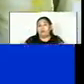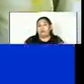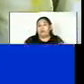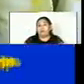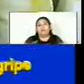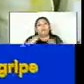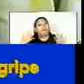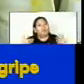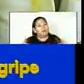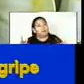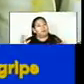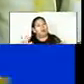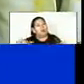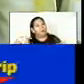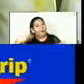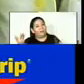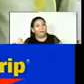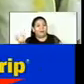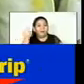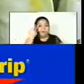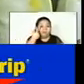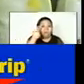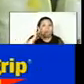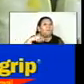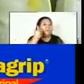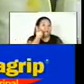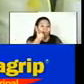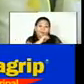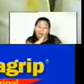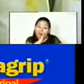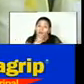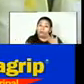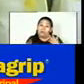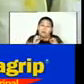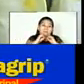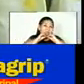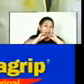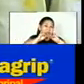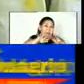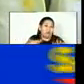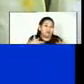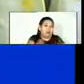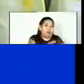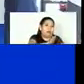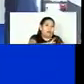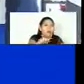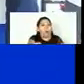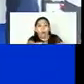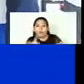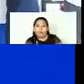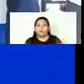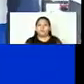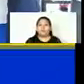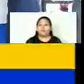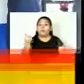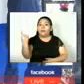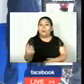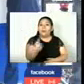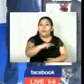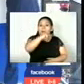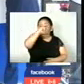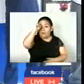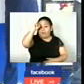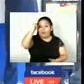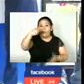después de esto puede venir hasta una enfermedad una pandemia aparte de la que tenemos. Los trabajadores también